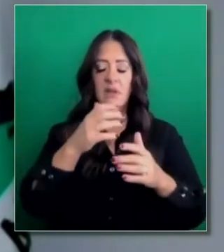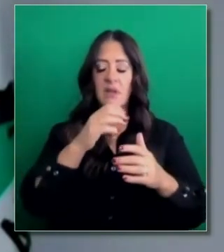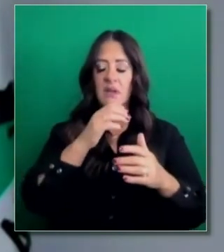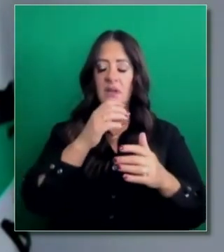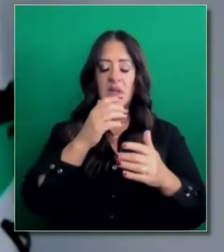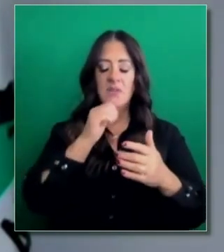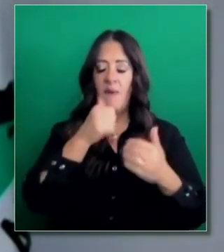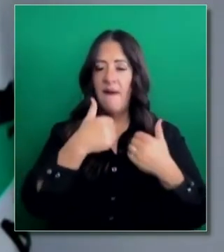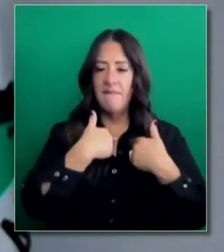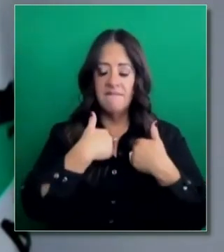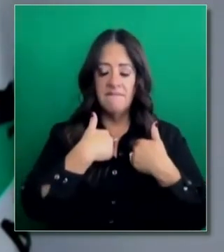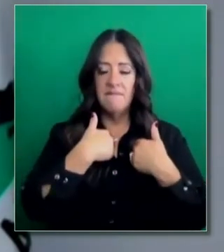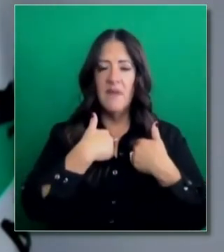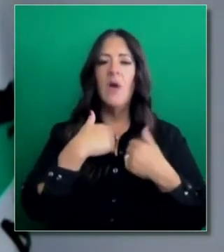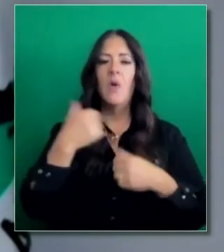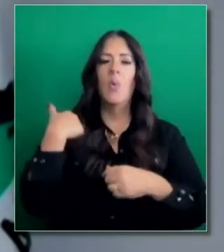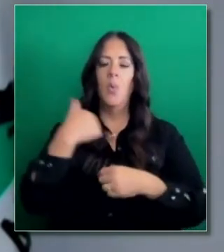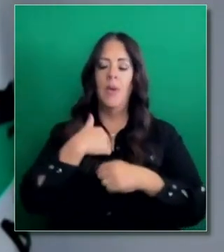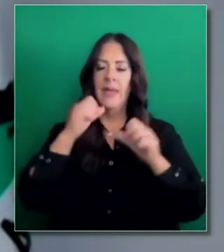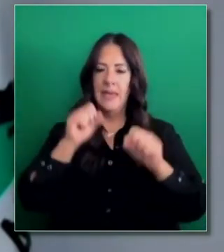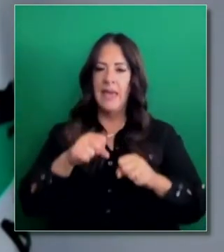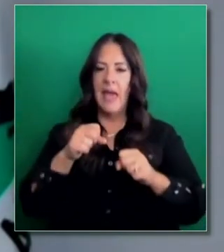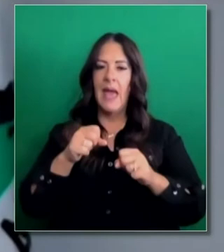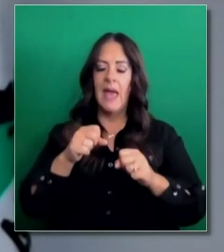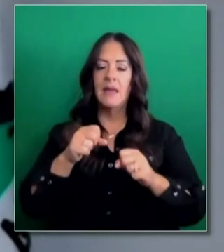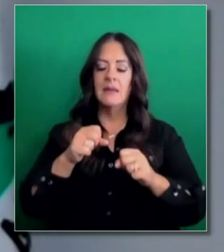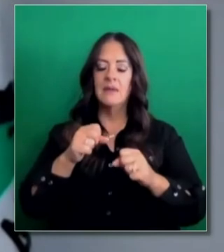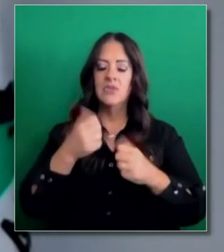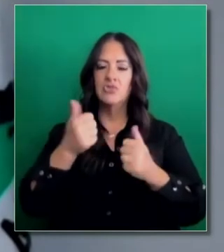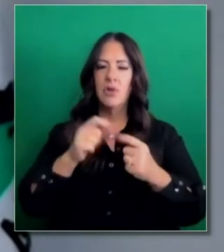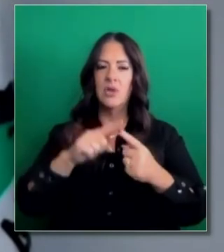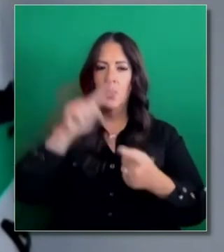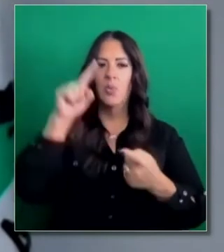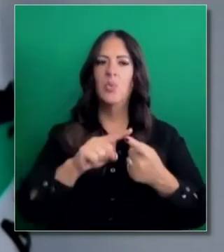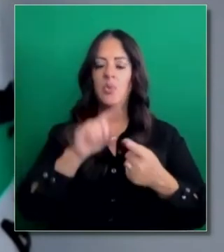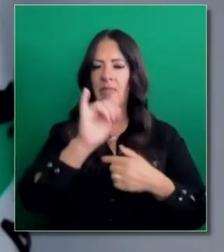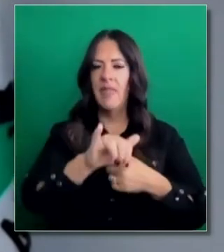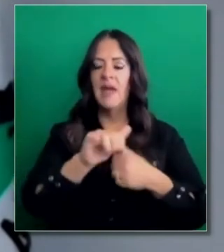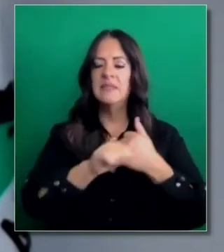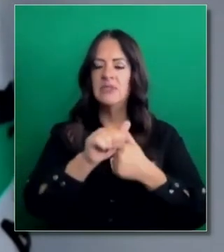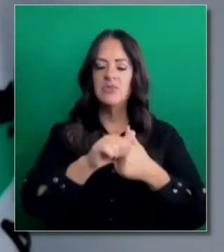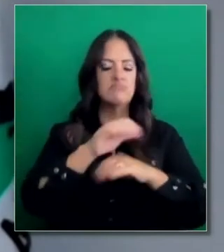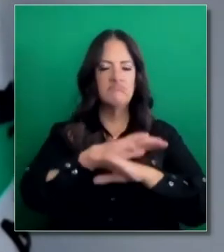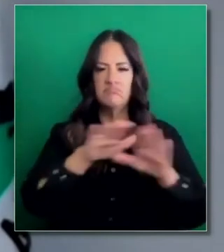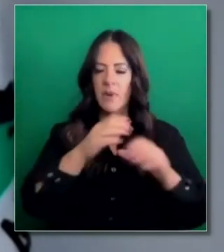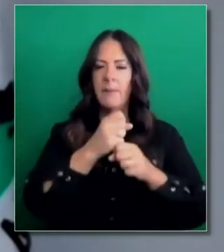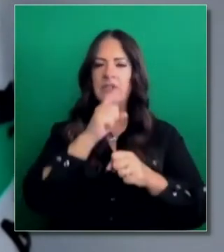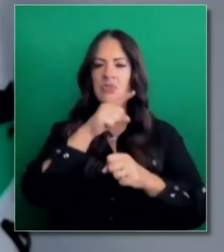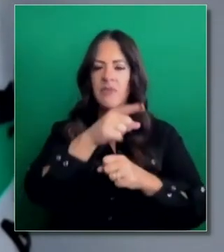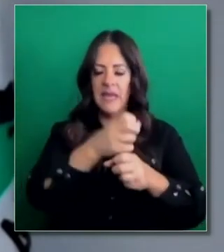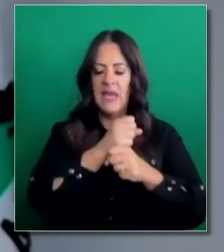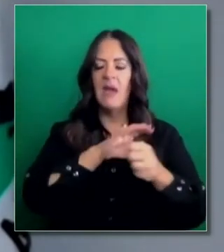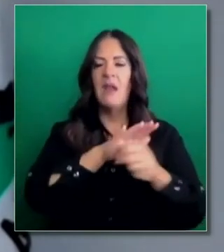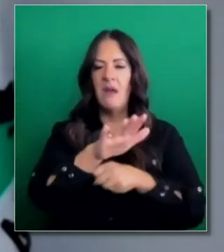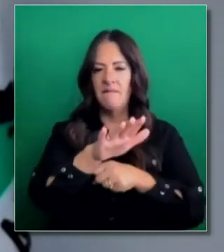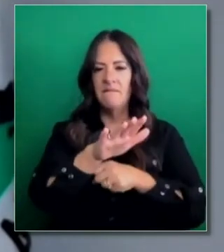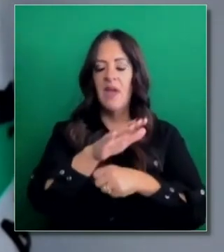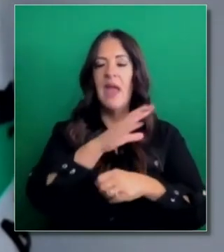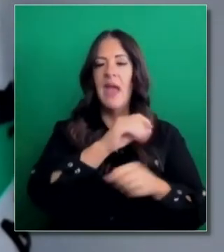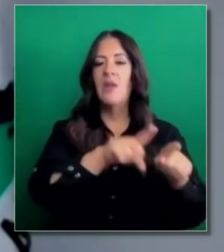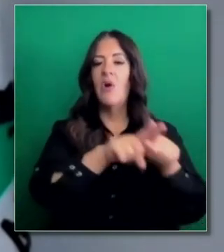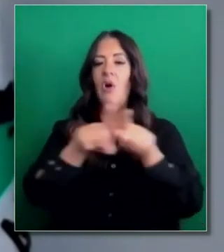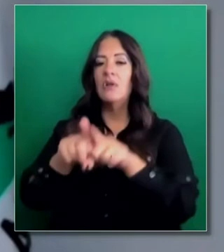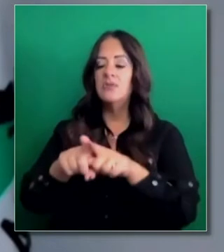en las clínicas instalaciones médicas que haya un suministro adecuado y por